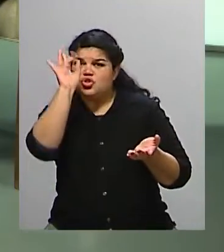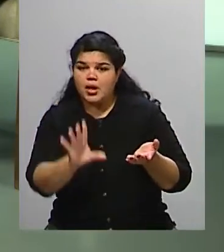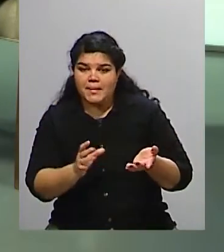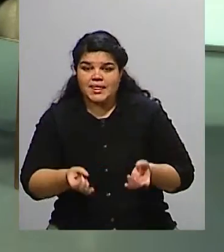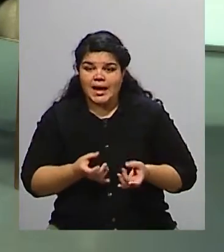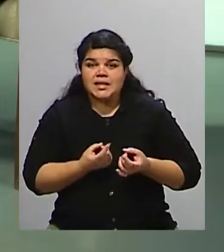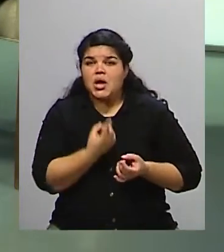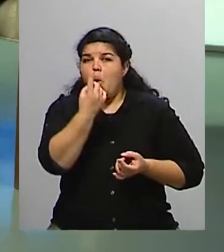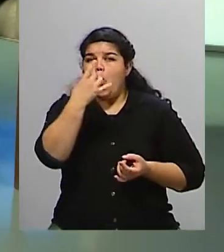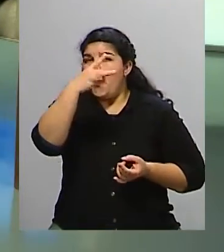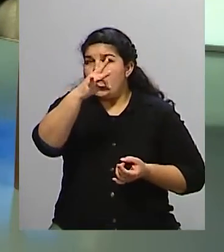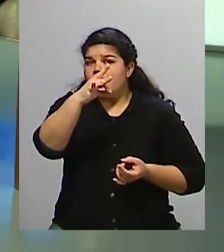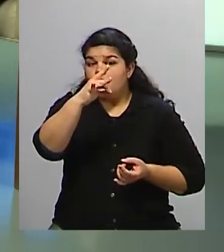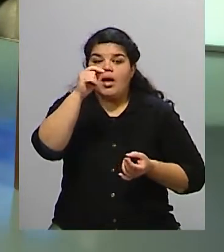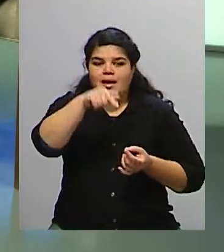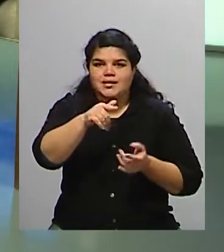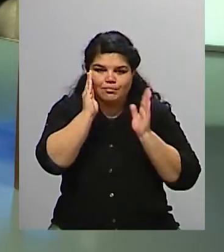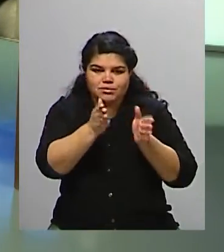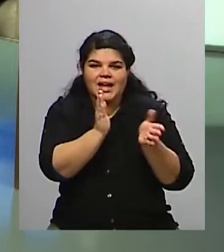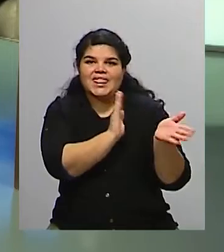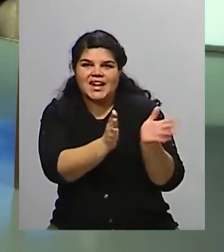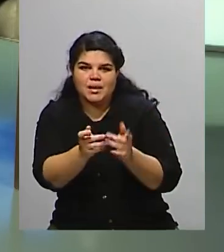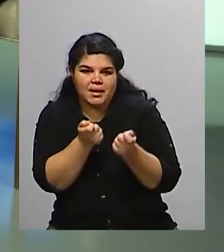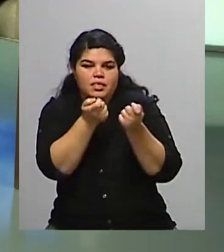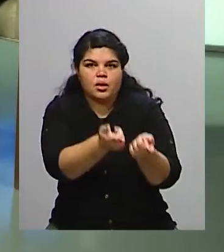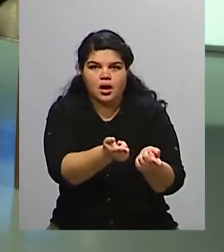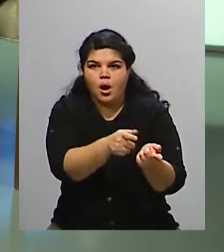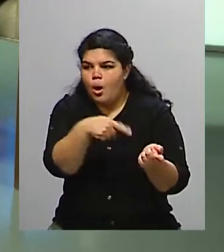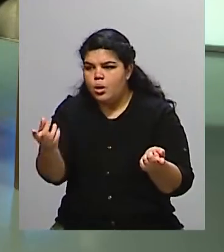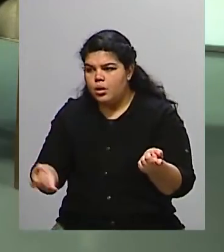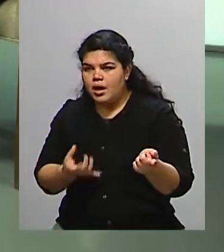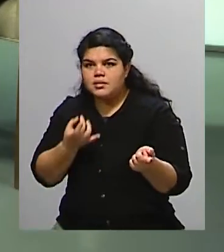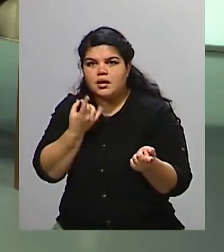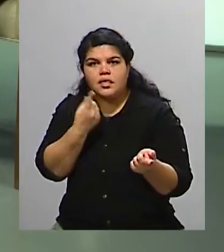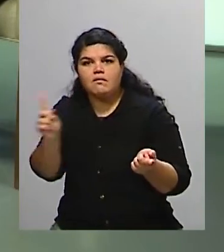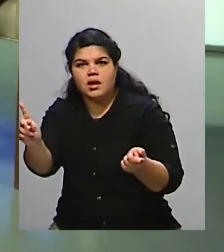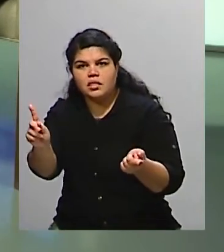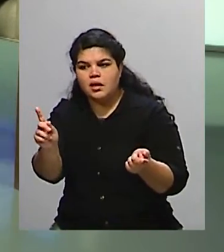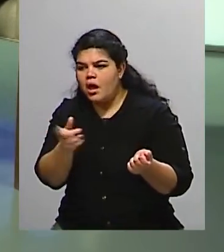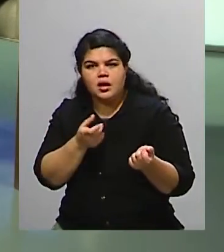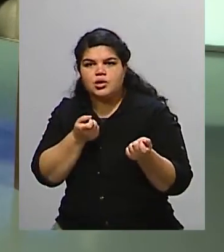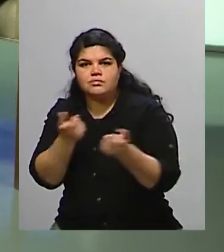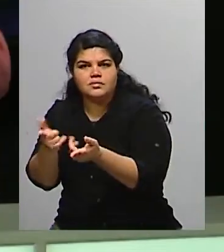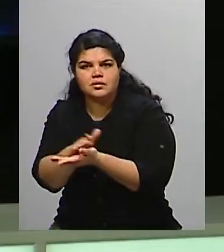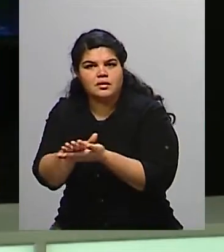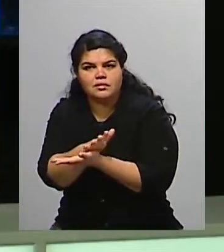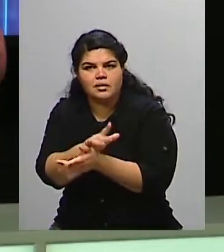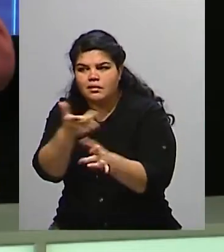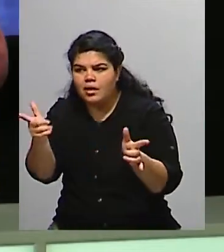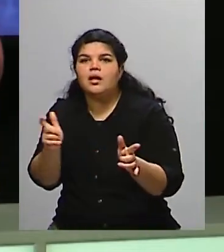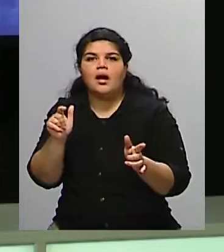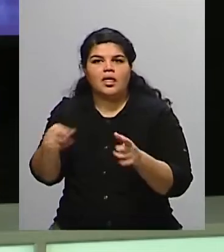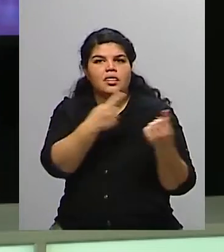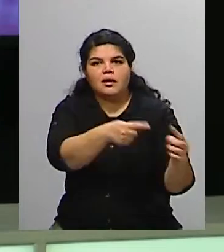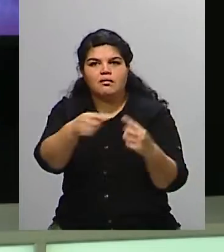estos medicamentos. Entonces la pregunta es, volvemos a lo mismo. ¿Cuándo o qué nivel de discusión nos vamos a dar sobre socialmente cuánto vale la salud para ver